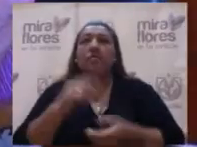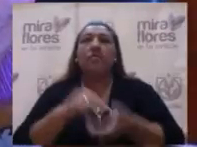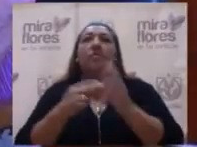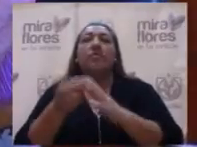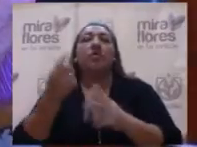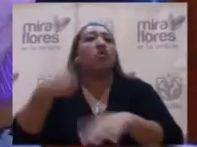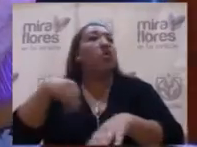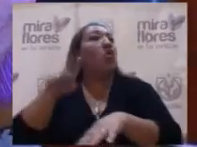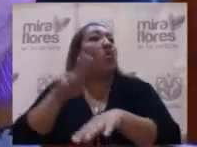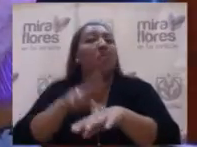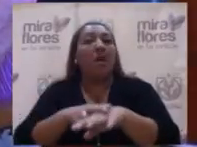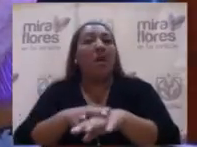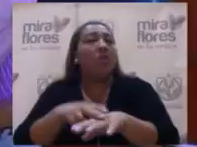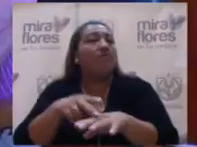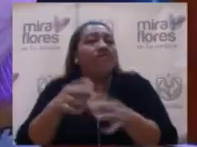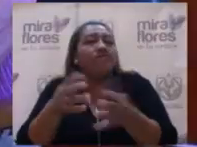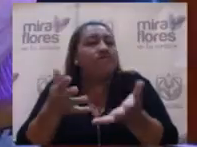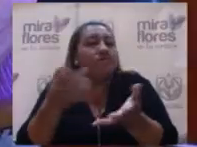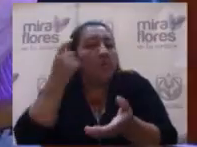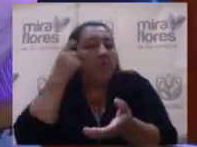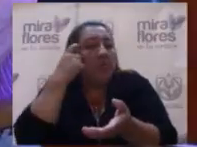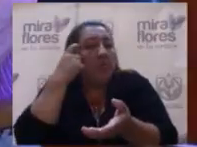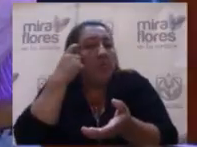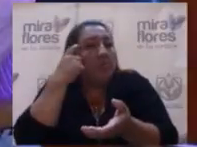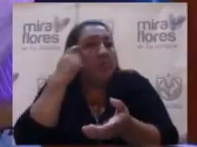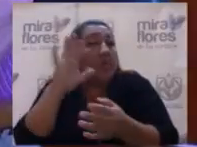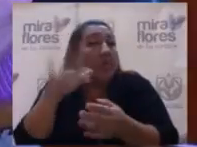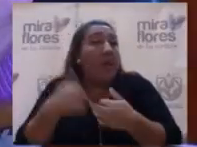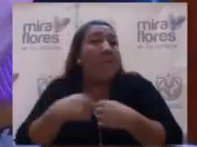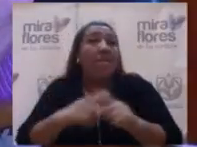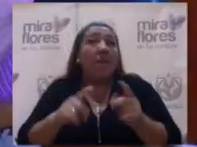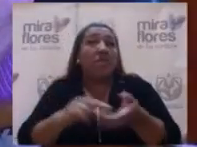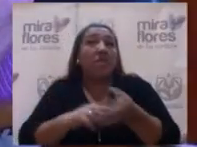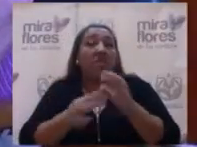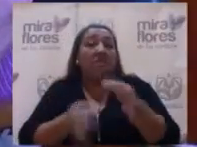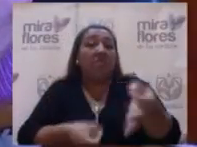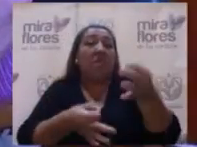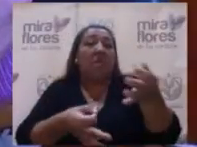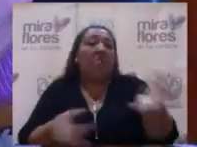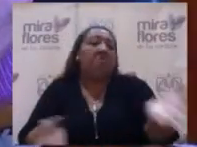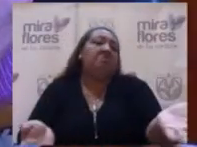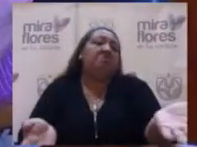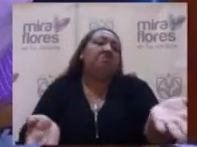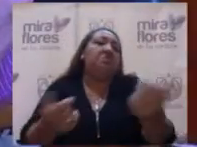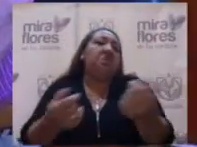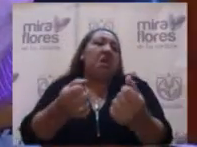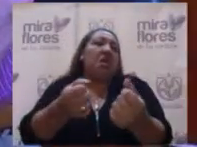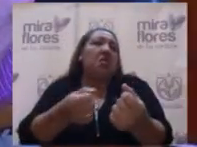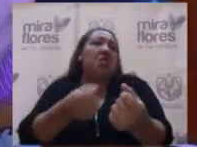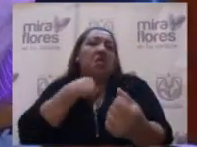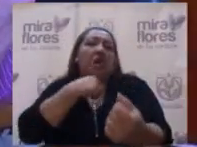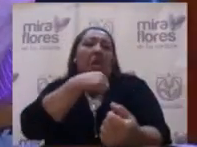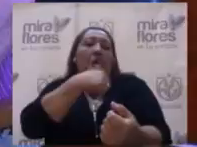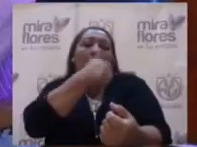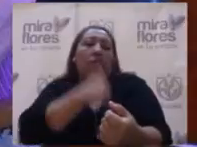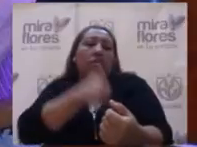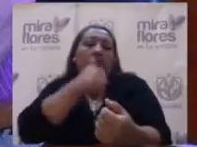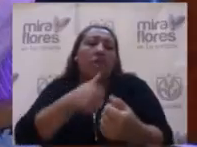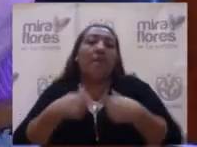no me malinterpreten, pero el papel aguanta todo. Yo estoy seguro que llegaremos al 18 de